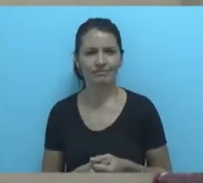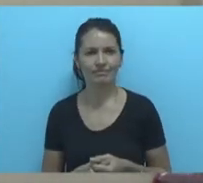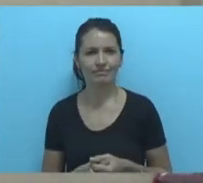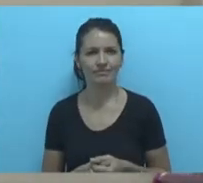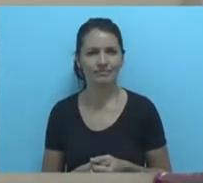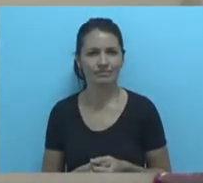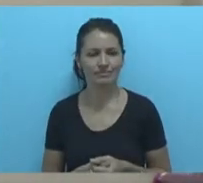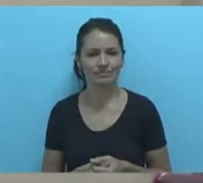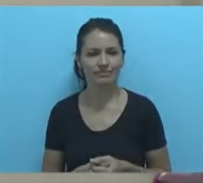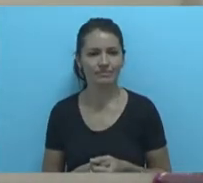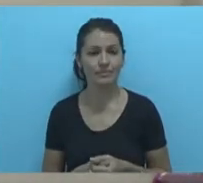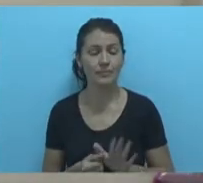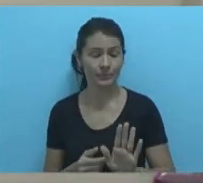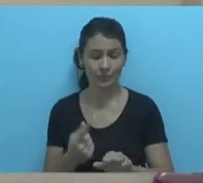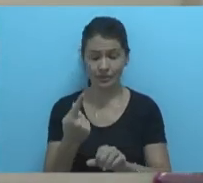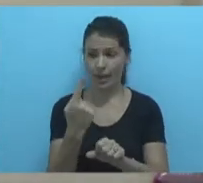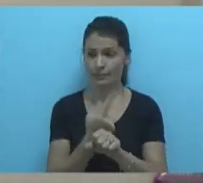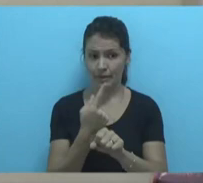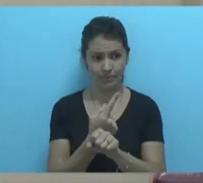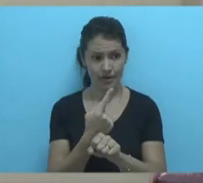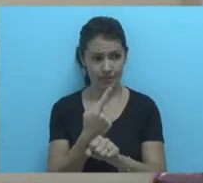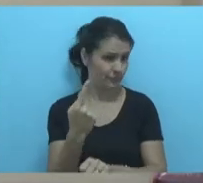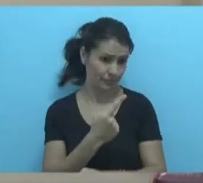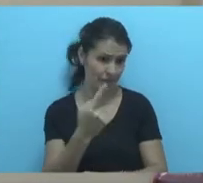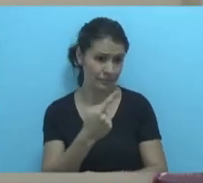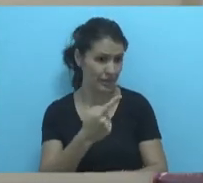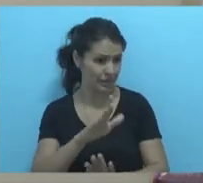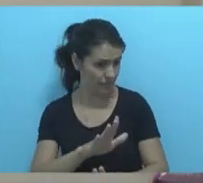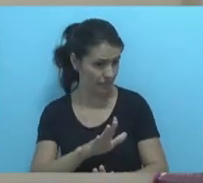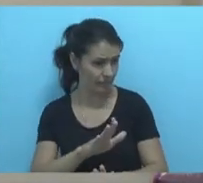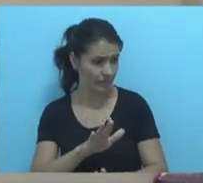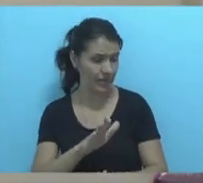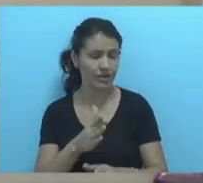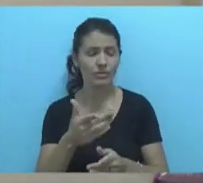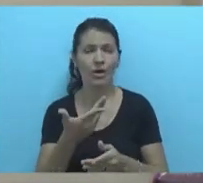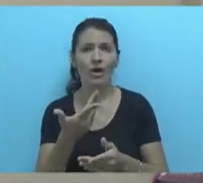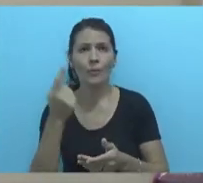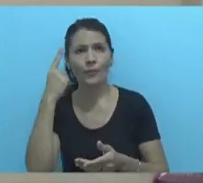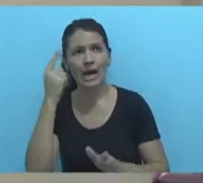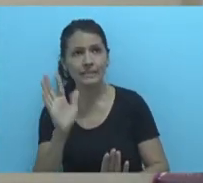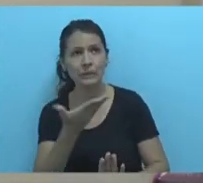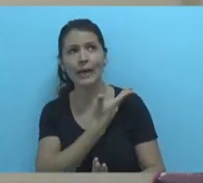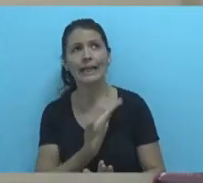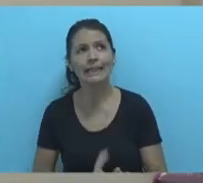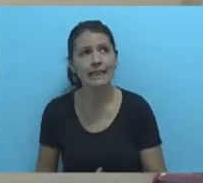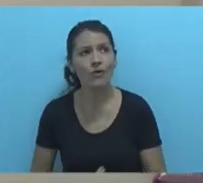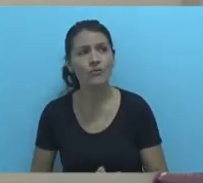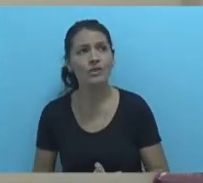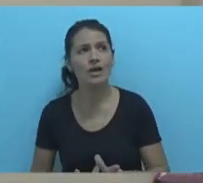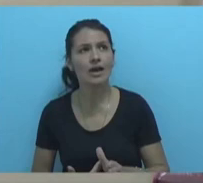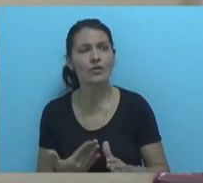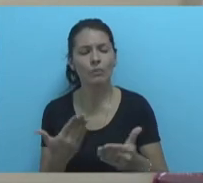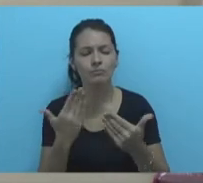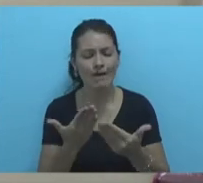primer lugar, creemos importantísimo que haya un reconocimiento del Estado provincial a esta